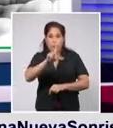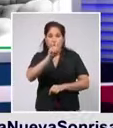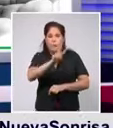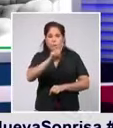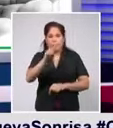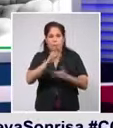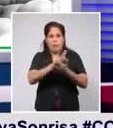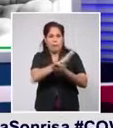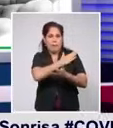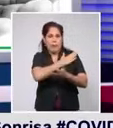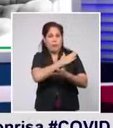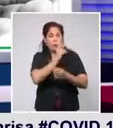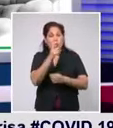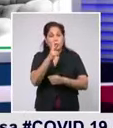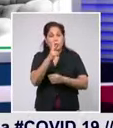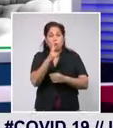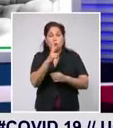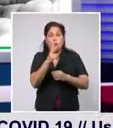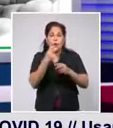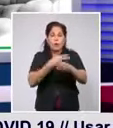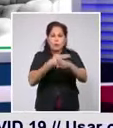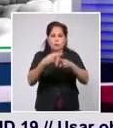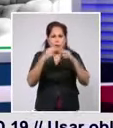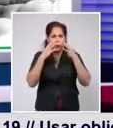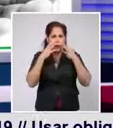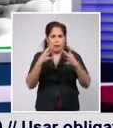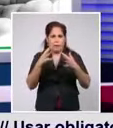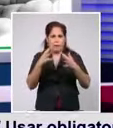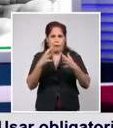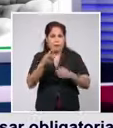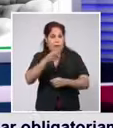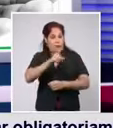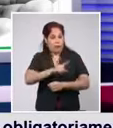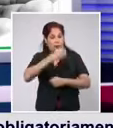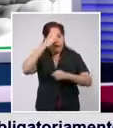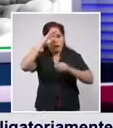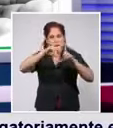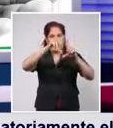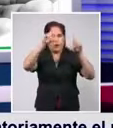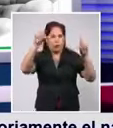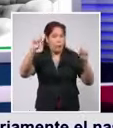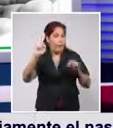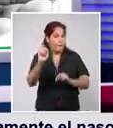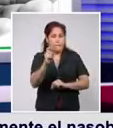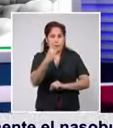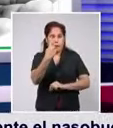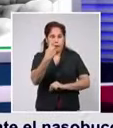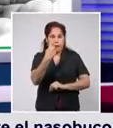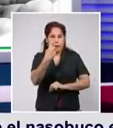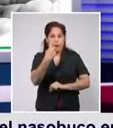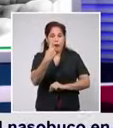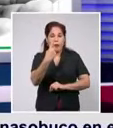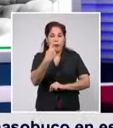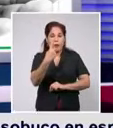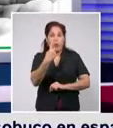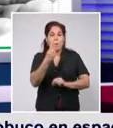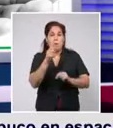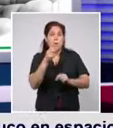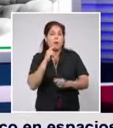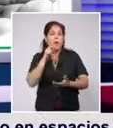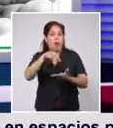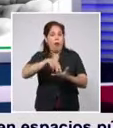marzo, dos acontecimientos importantes ocurrieron en el país. El primero tuvo que ver con la intervención,